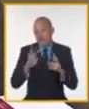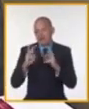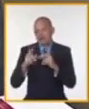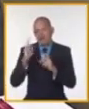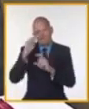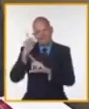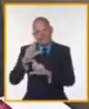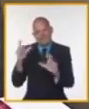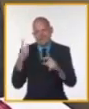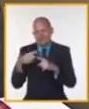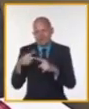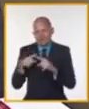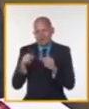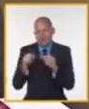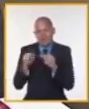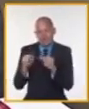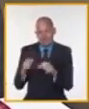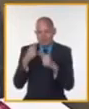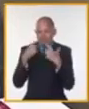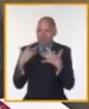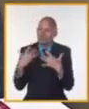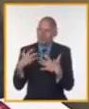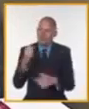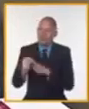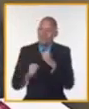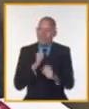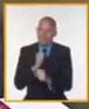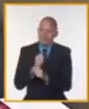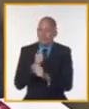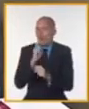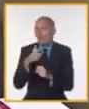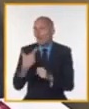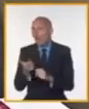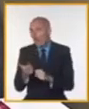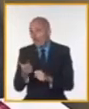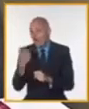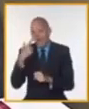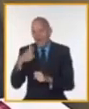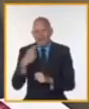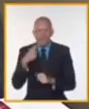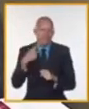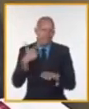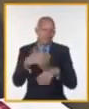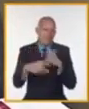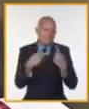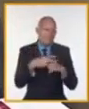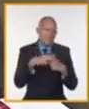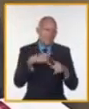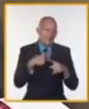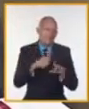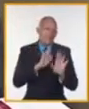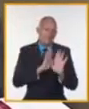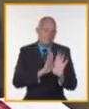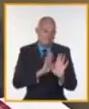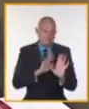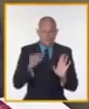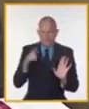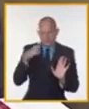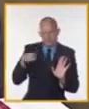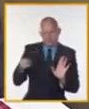el aprovechamiento que de él se hace para la toma de decisiones. Nosotros, bueno, como